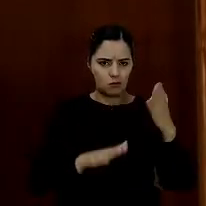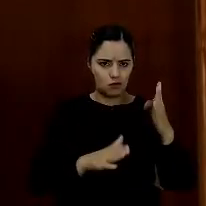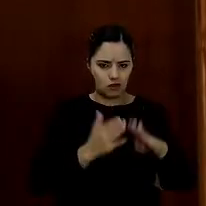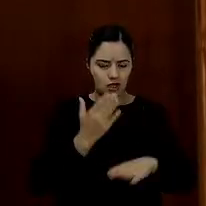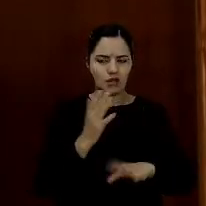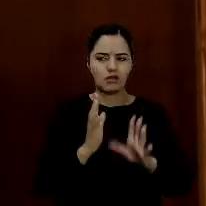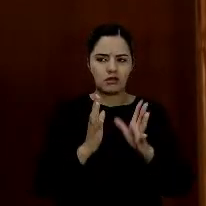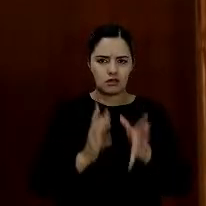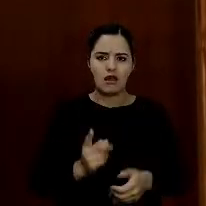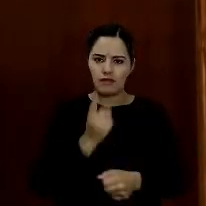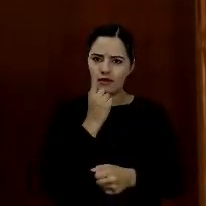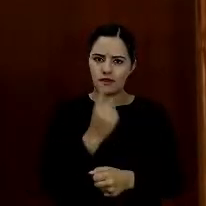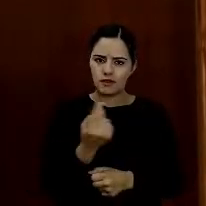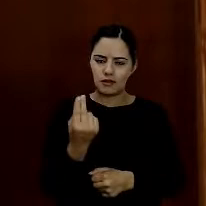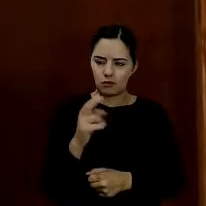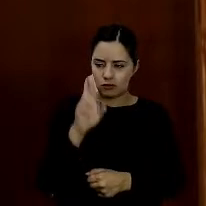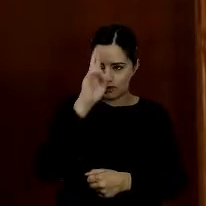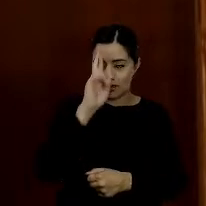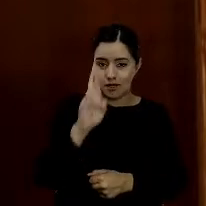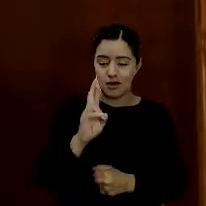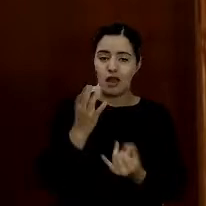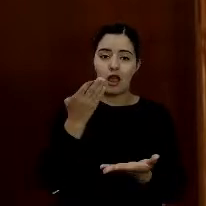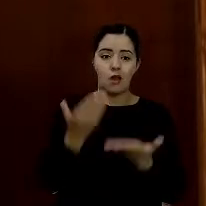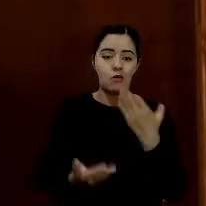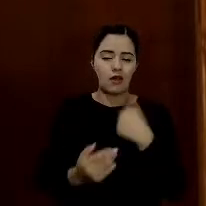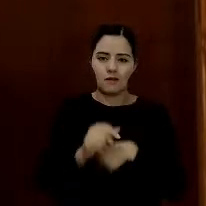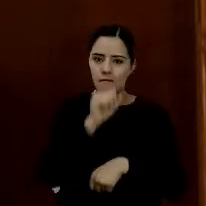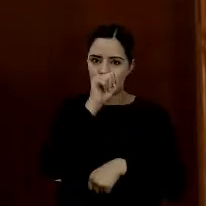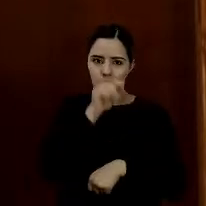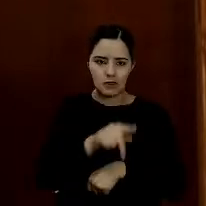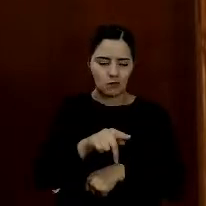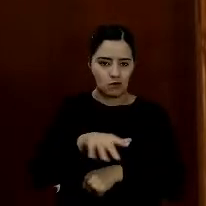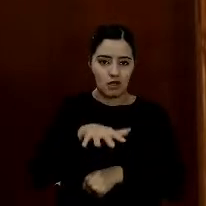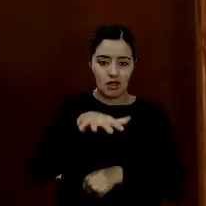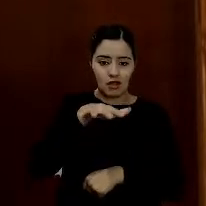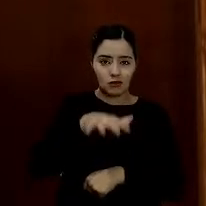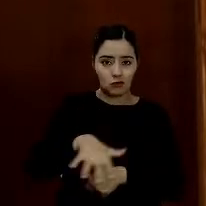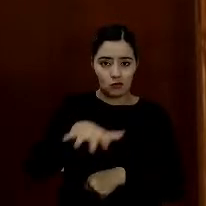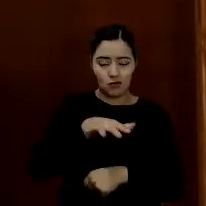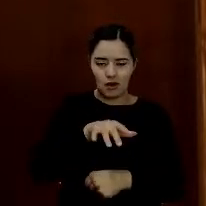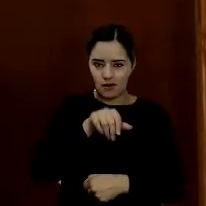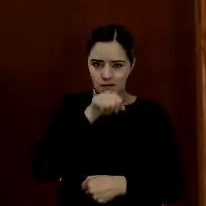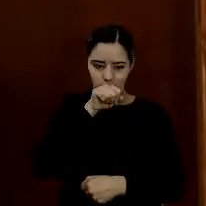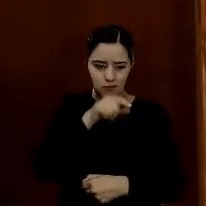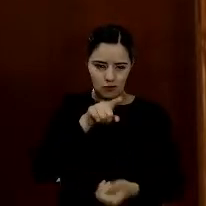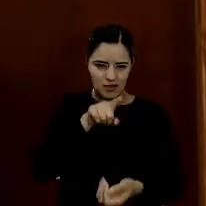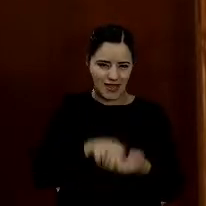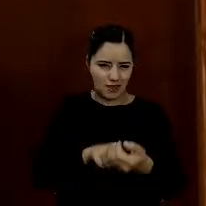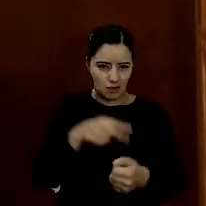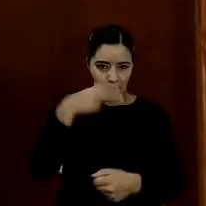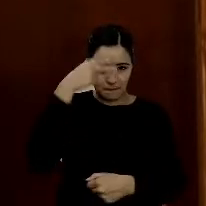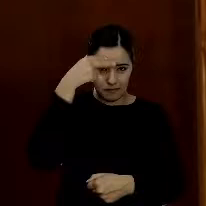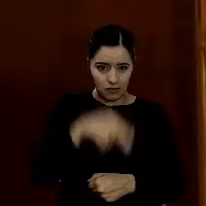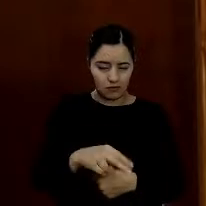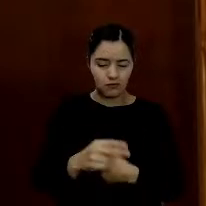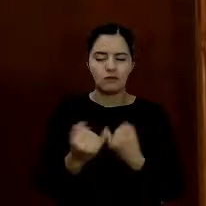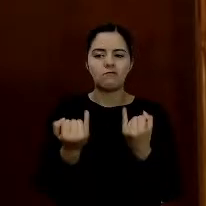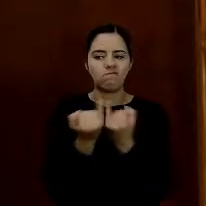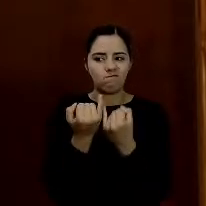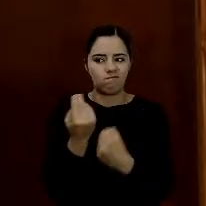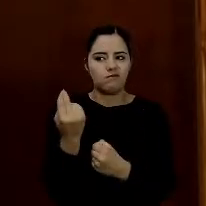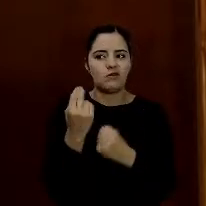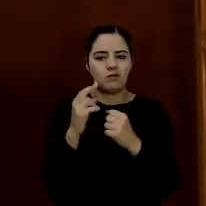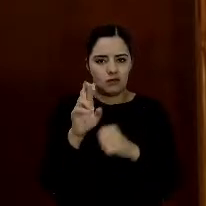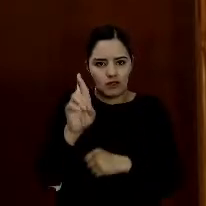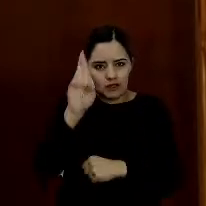Constitución local a fin de restituir los derechos inalienables de la